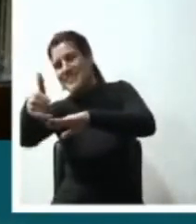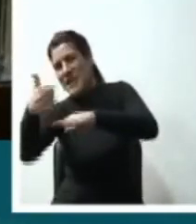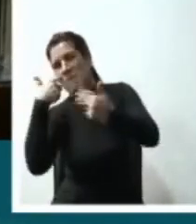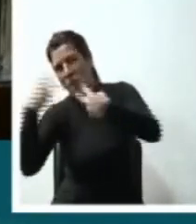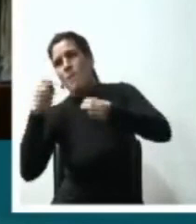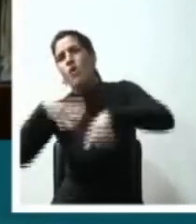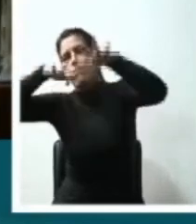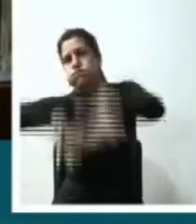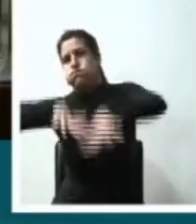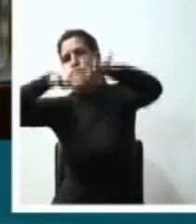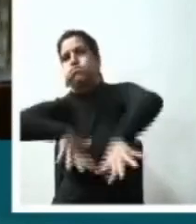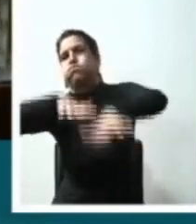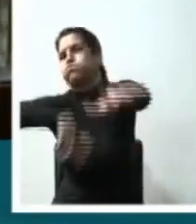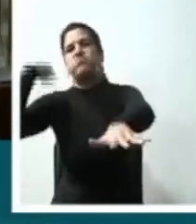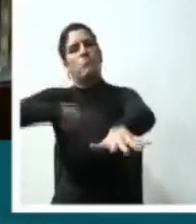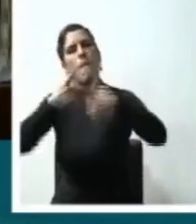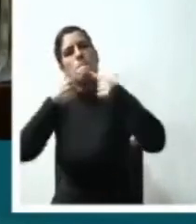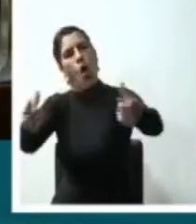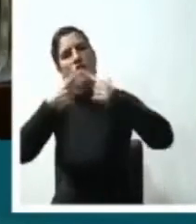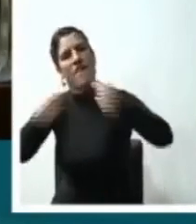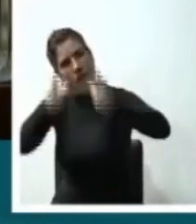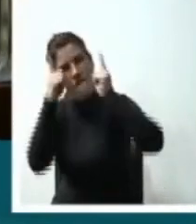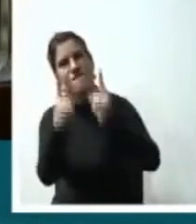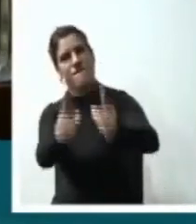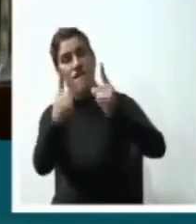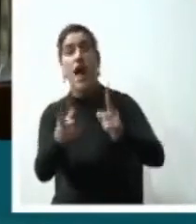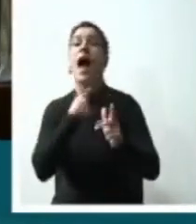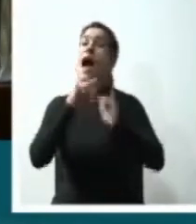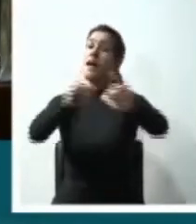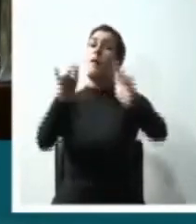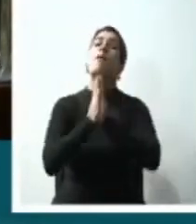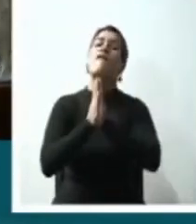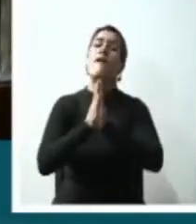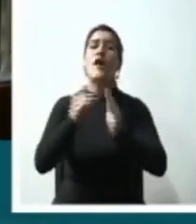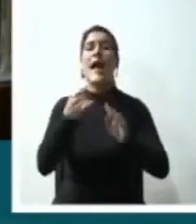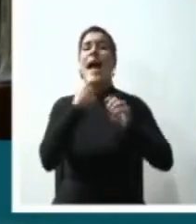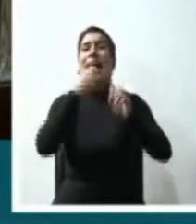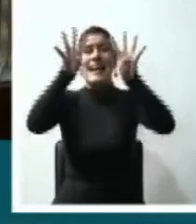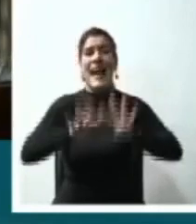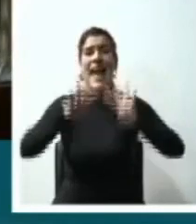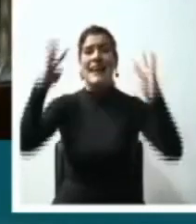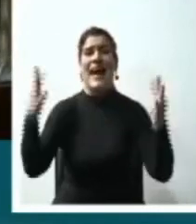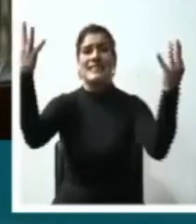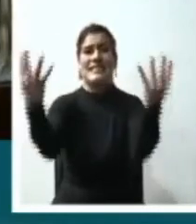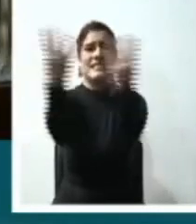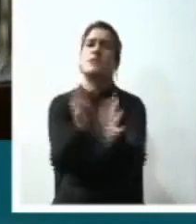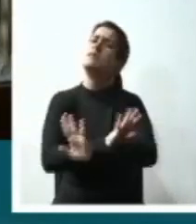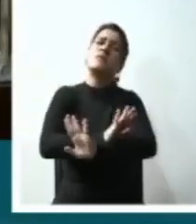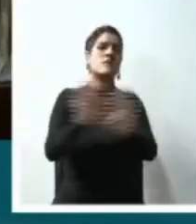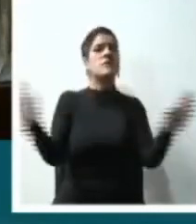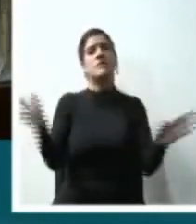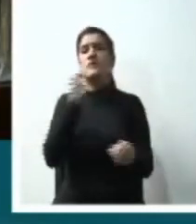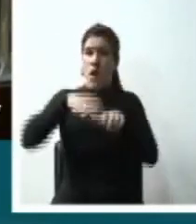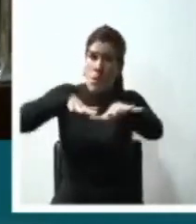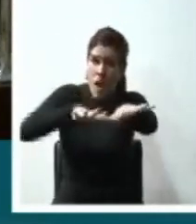protesta, de forma muy persistente. Le quiero decir que no pongan vallas, no pongan vallas cuando haya una marcha,